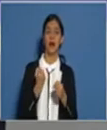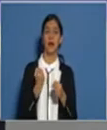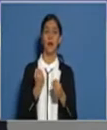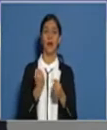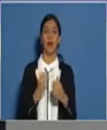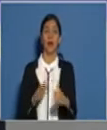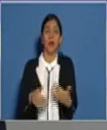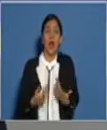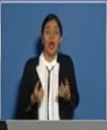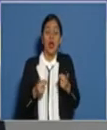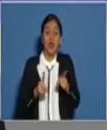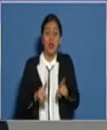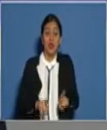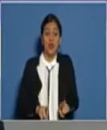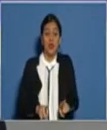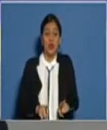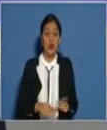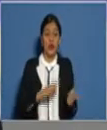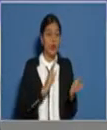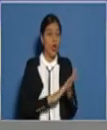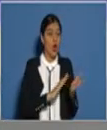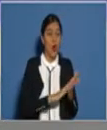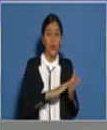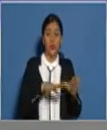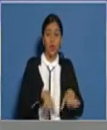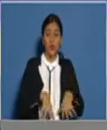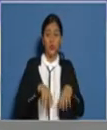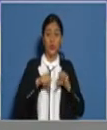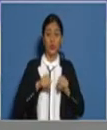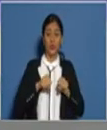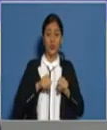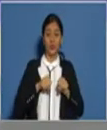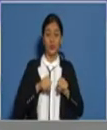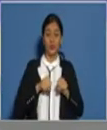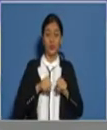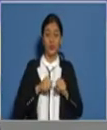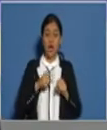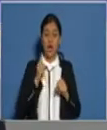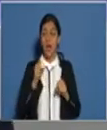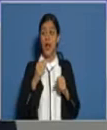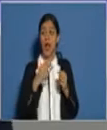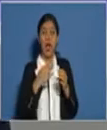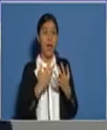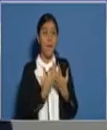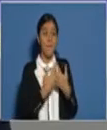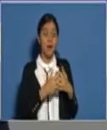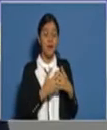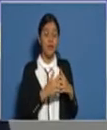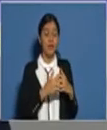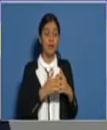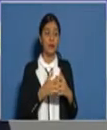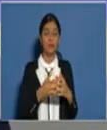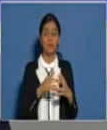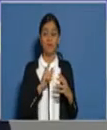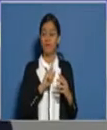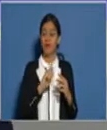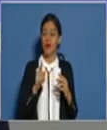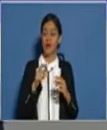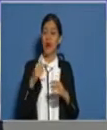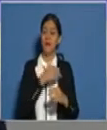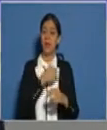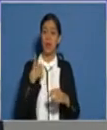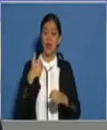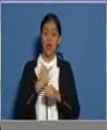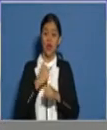ha sucedido con el tema de los contratos suspendidos, cuando las empresas presentan la solicitud